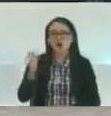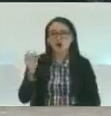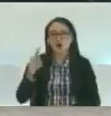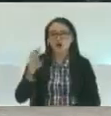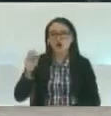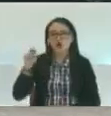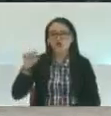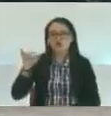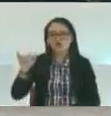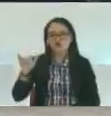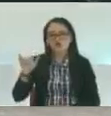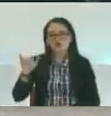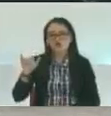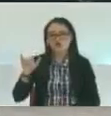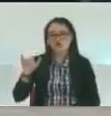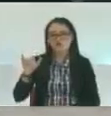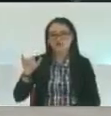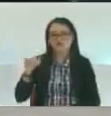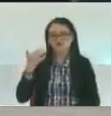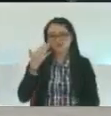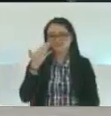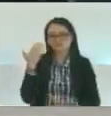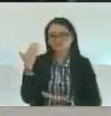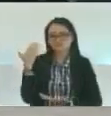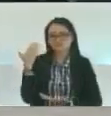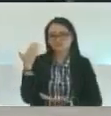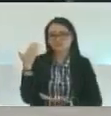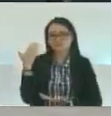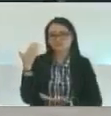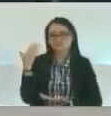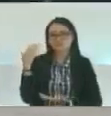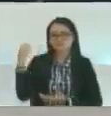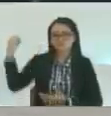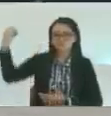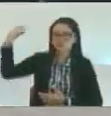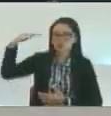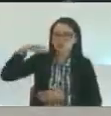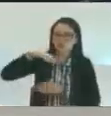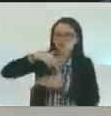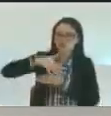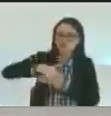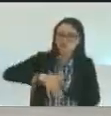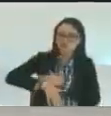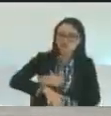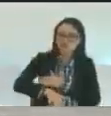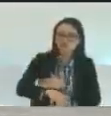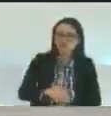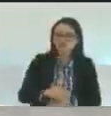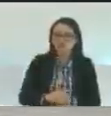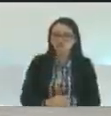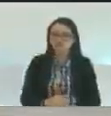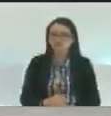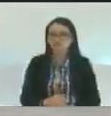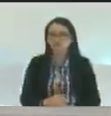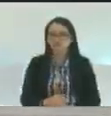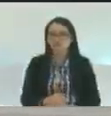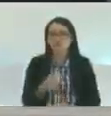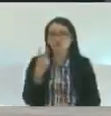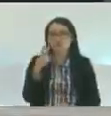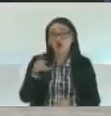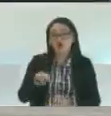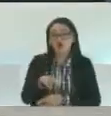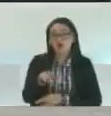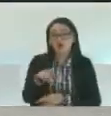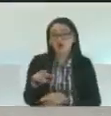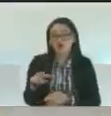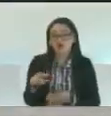también se ve soleada las riberas del Caroní. entre el Caroní y el Orinoco.